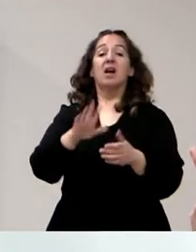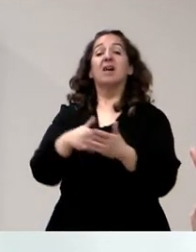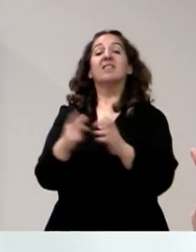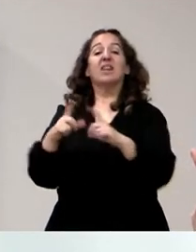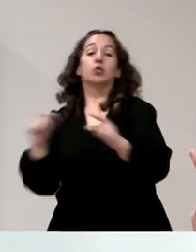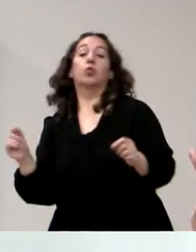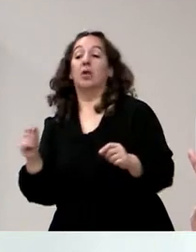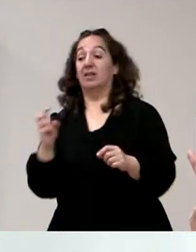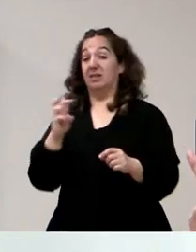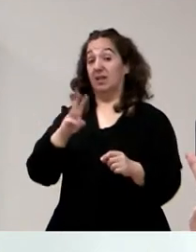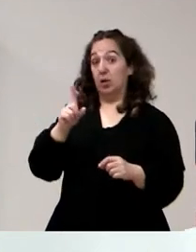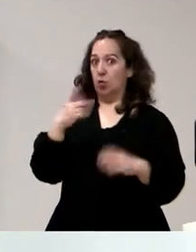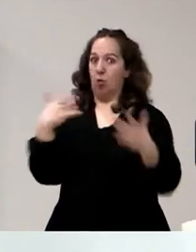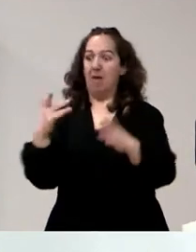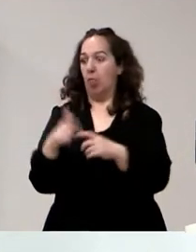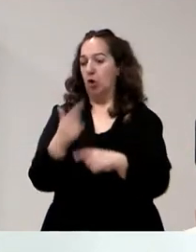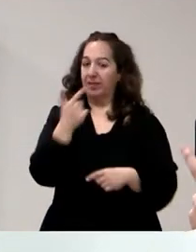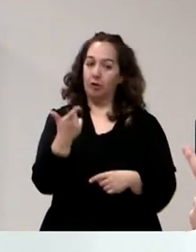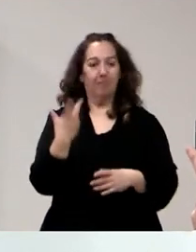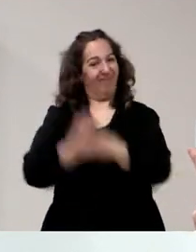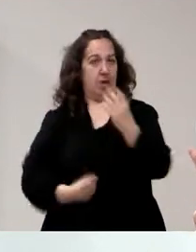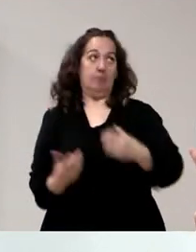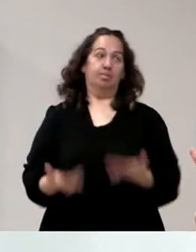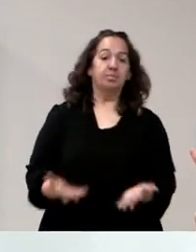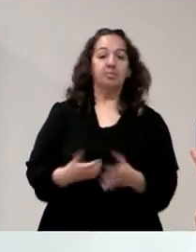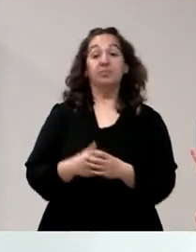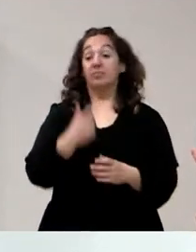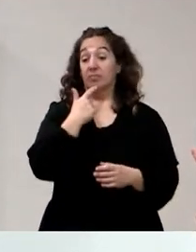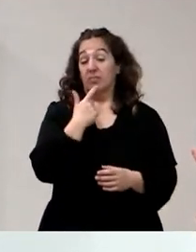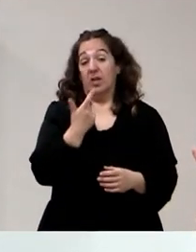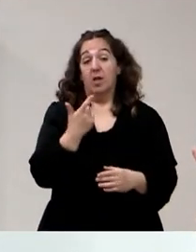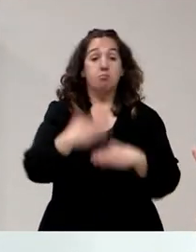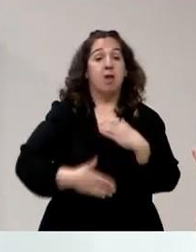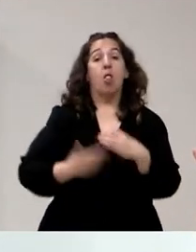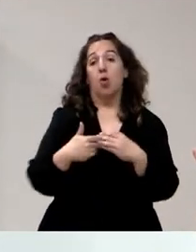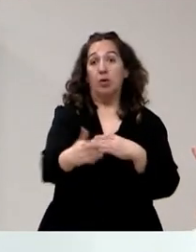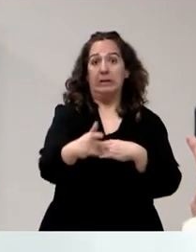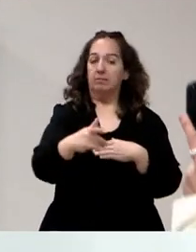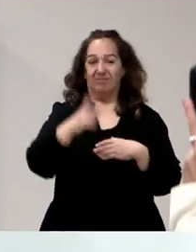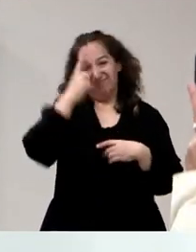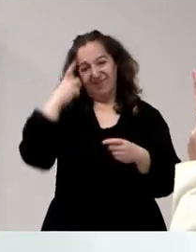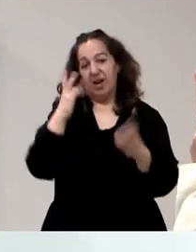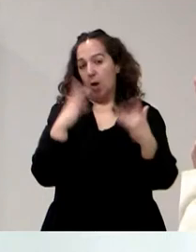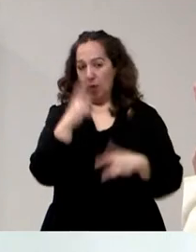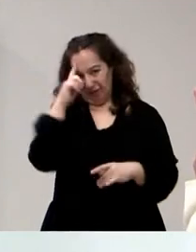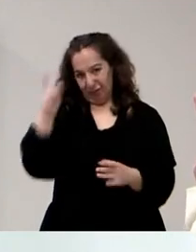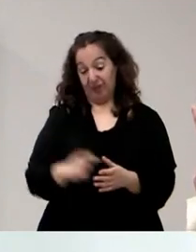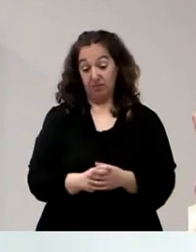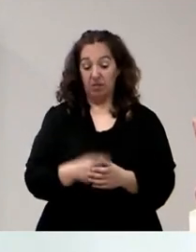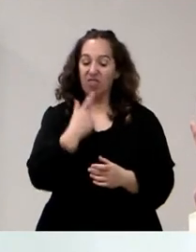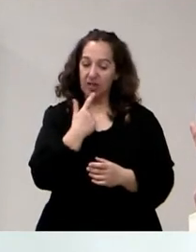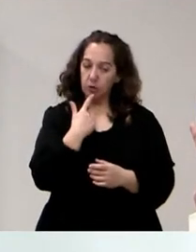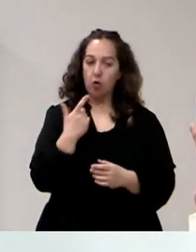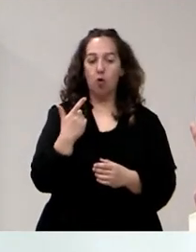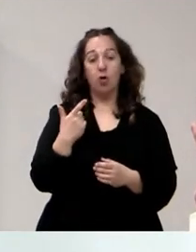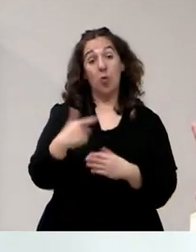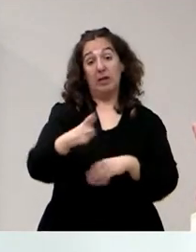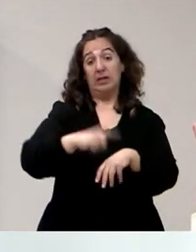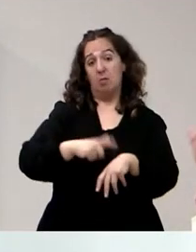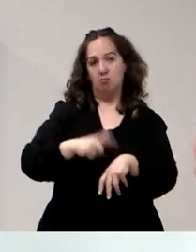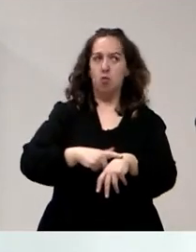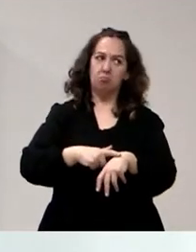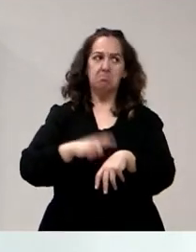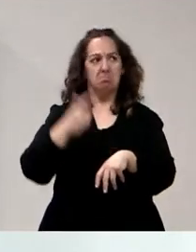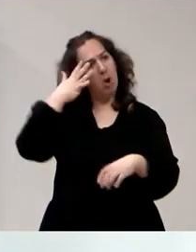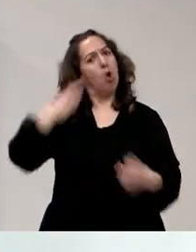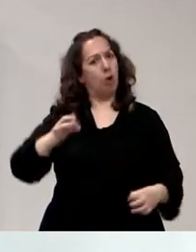marzo y ya me he pillado los dedos entonces a a a más largo plazo todavía menos sí les digo que y este sí que es un Horizonte temporal